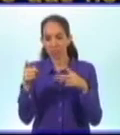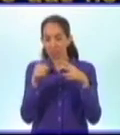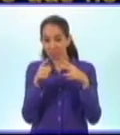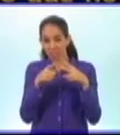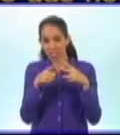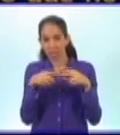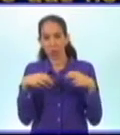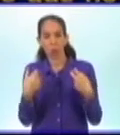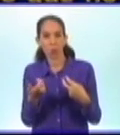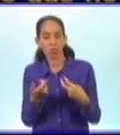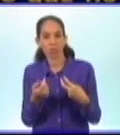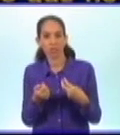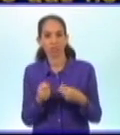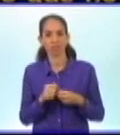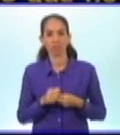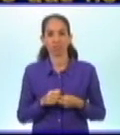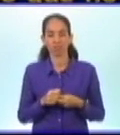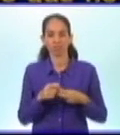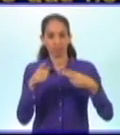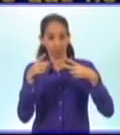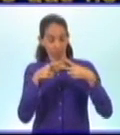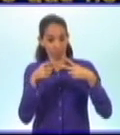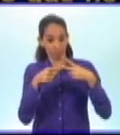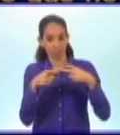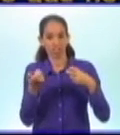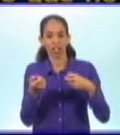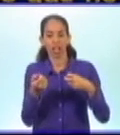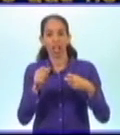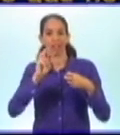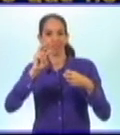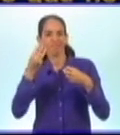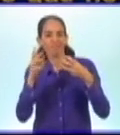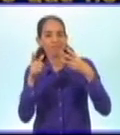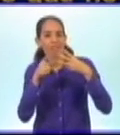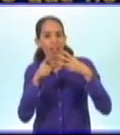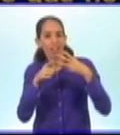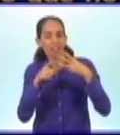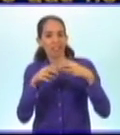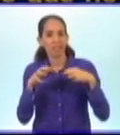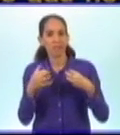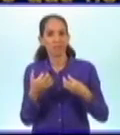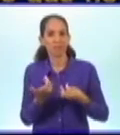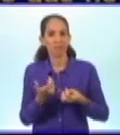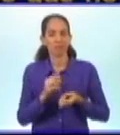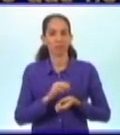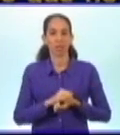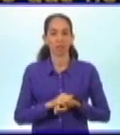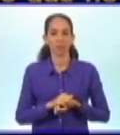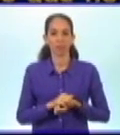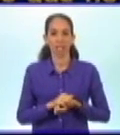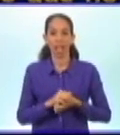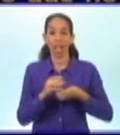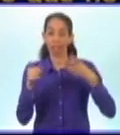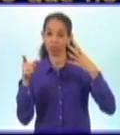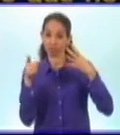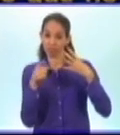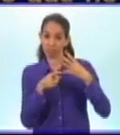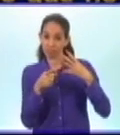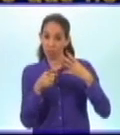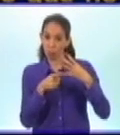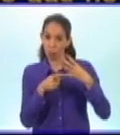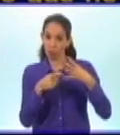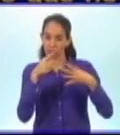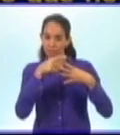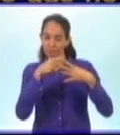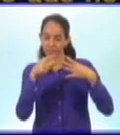niño no expresaba el cansancio que sufría. El niño responde a la pregunta que se le hace con fuerza y decisión. El hermano del niño era